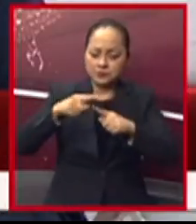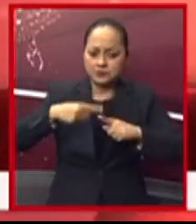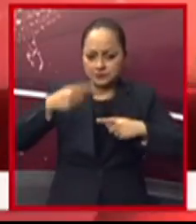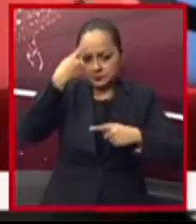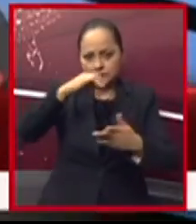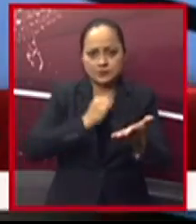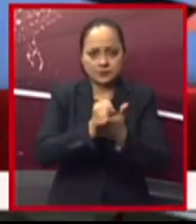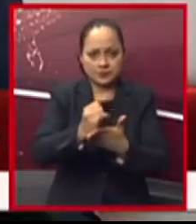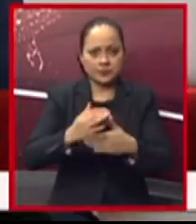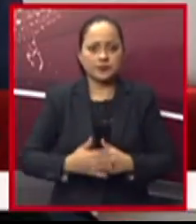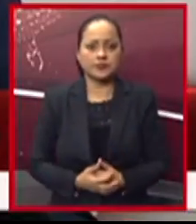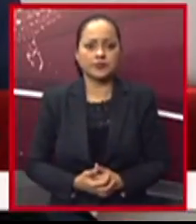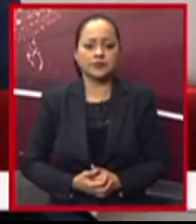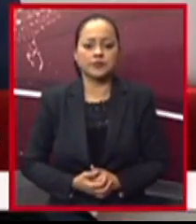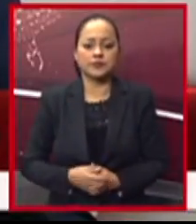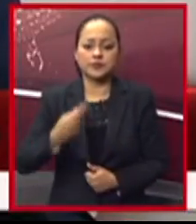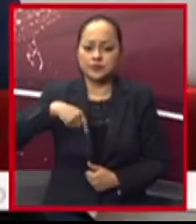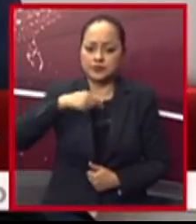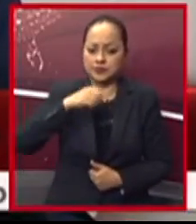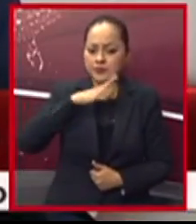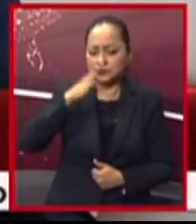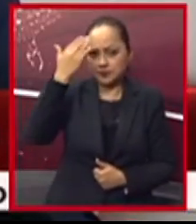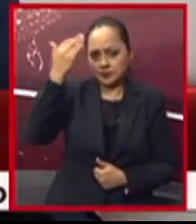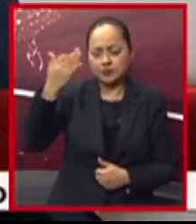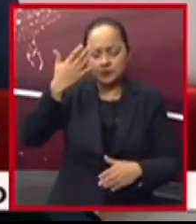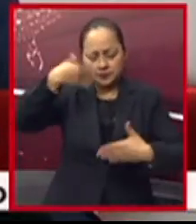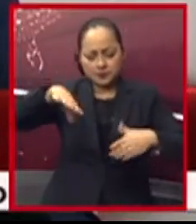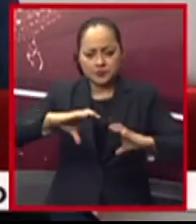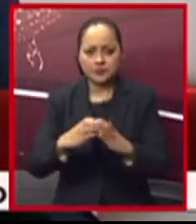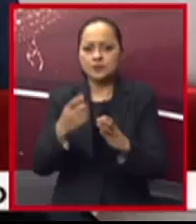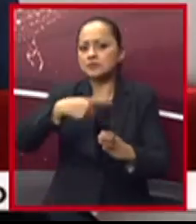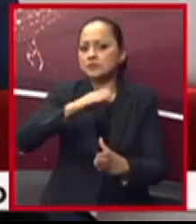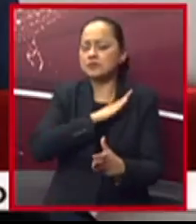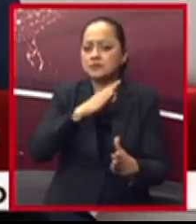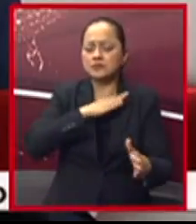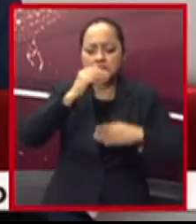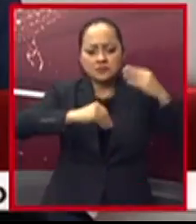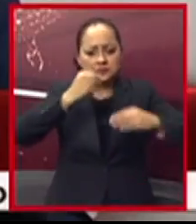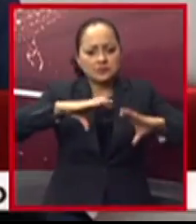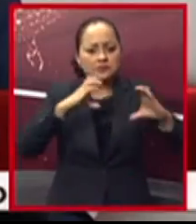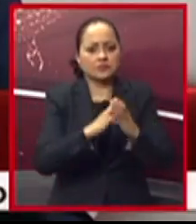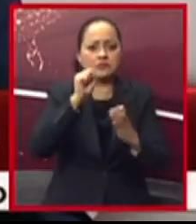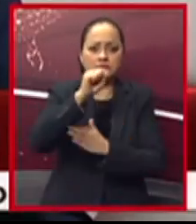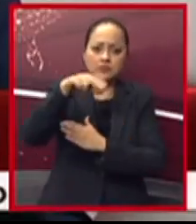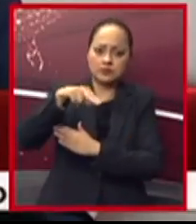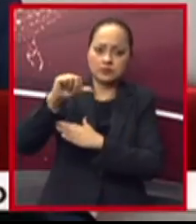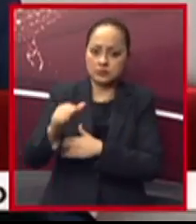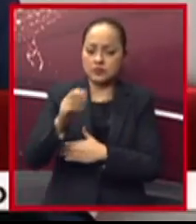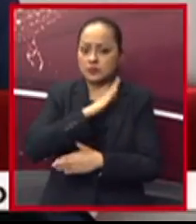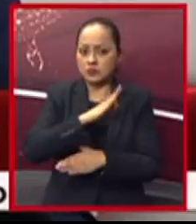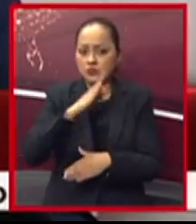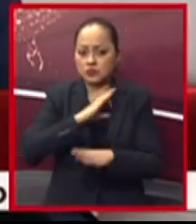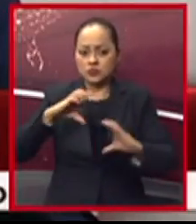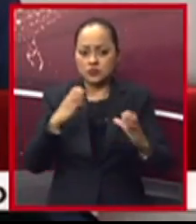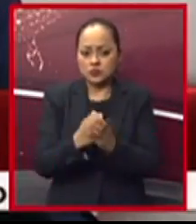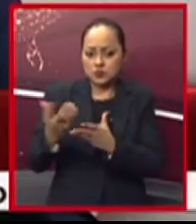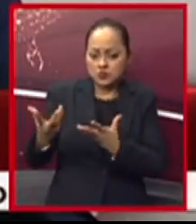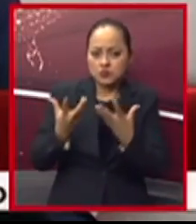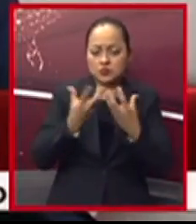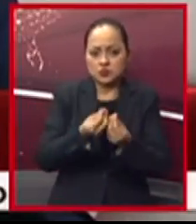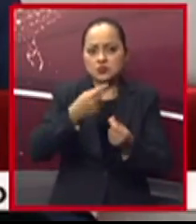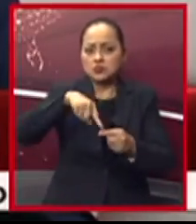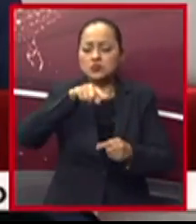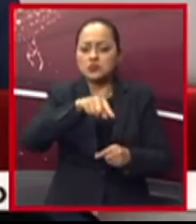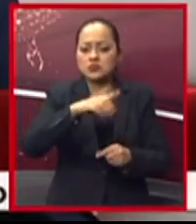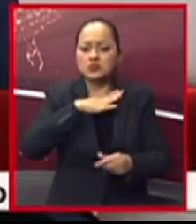dictamen. Estamos en una etapa de construir para que este Sistema Nacional Anticorrupción llegue a buen